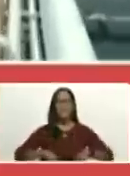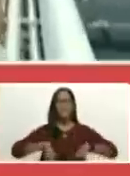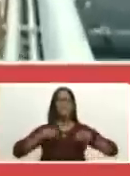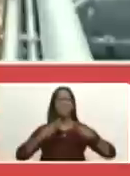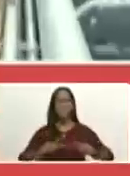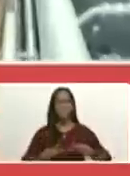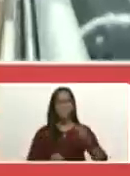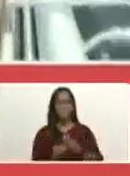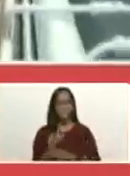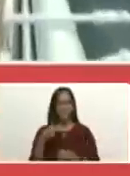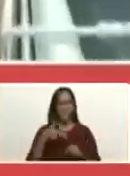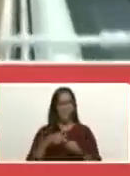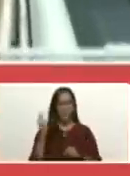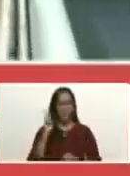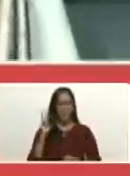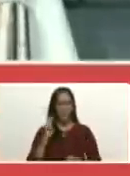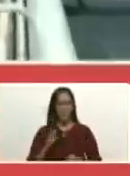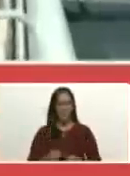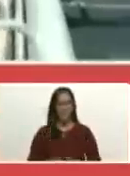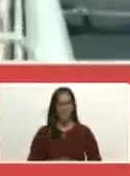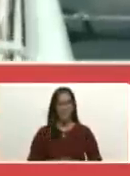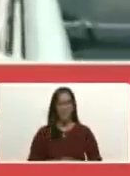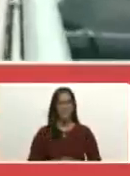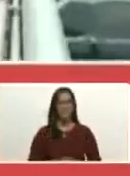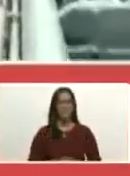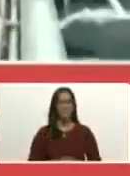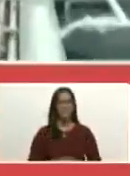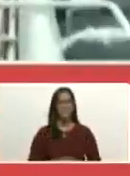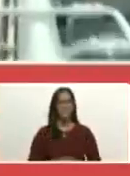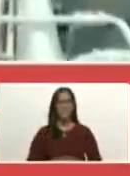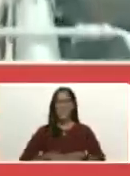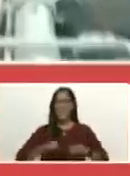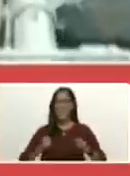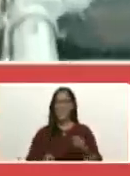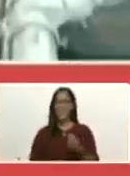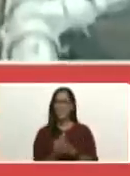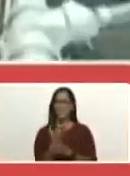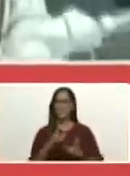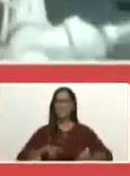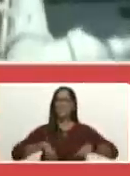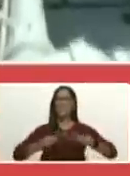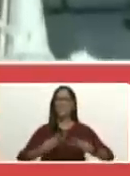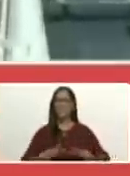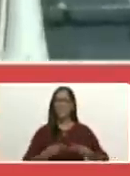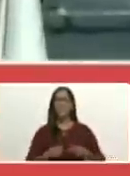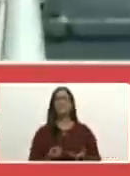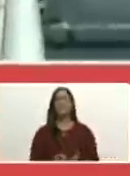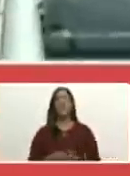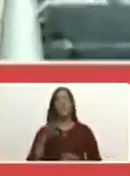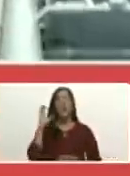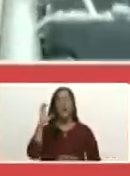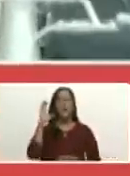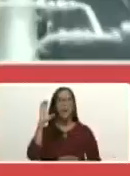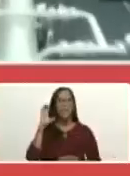de Petróleos de Venezuela. El renacimiento de una